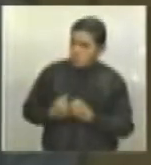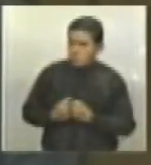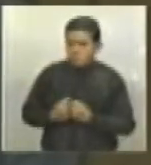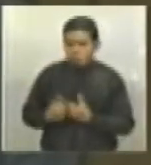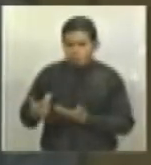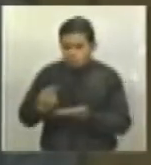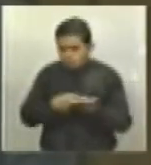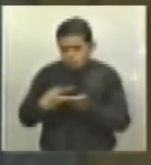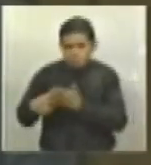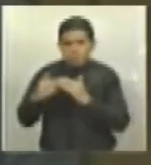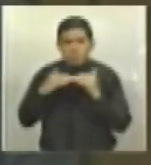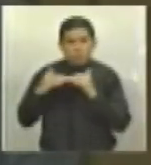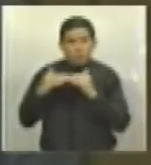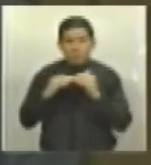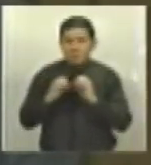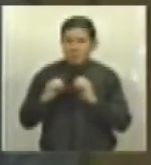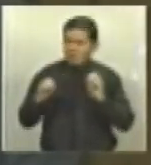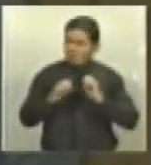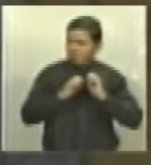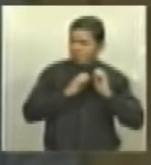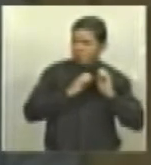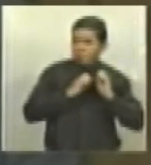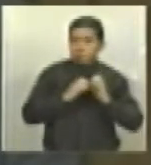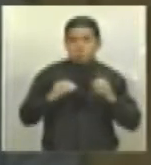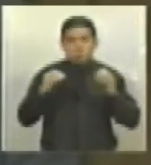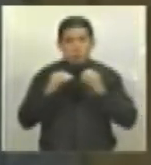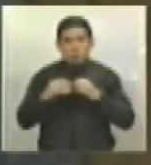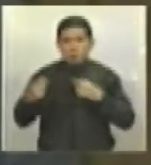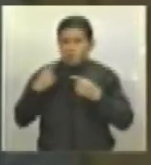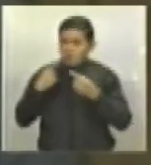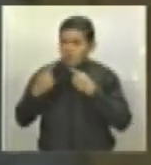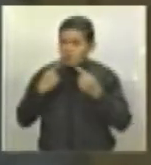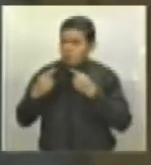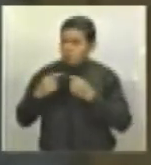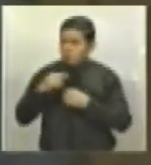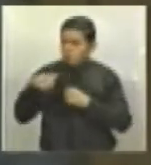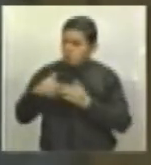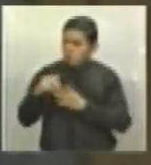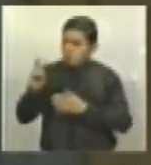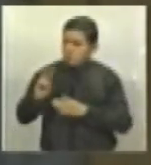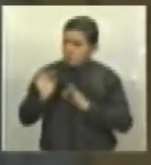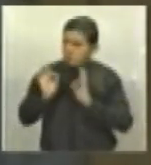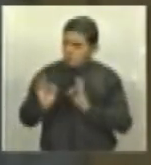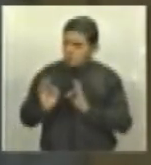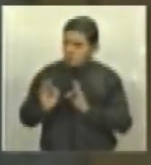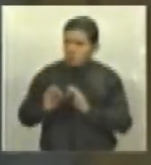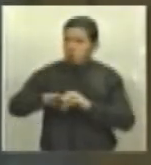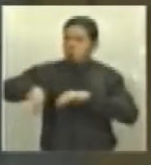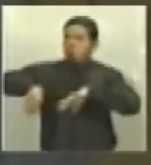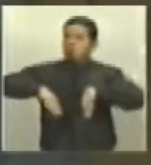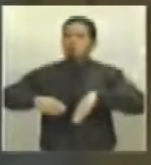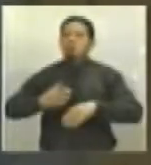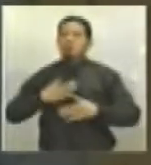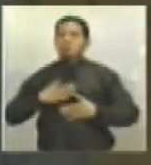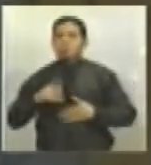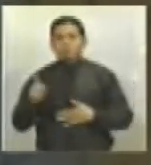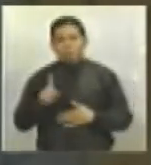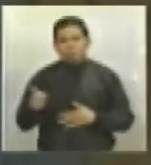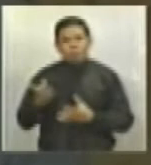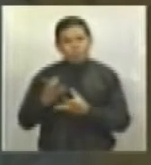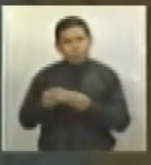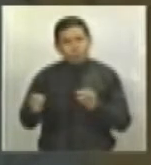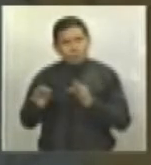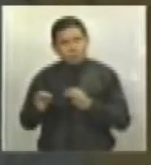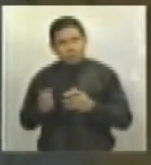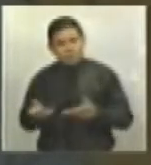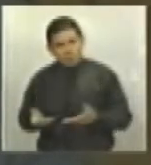solución democrática y, a través de un diálogo nacional genuino, sin exclusiones de ningún tipo, a buscar una solución